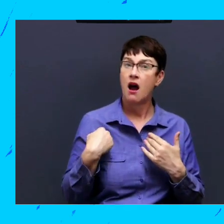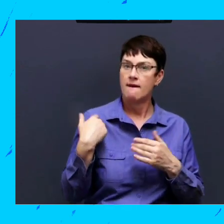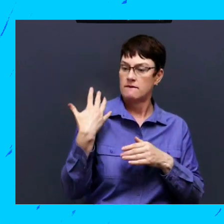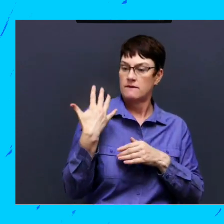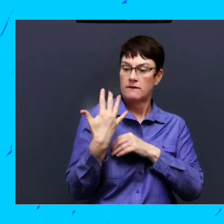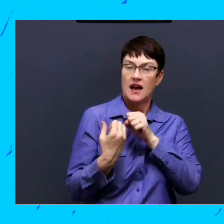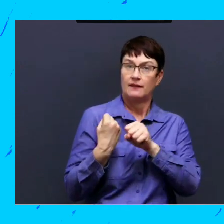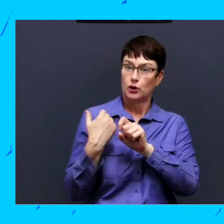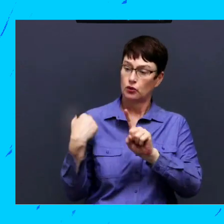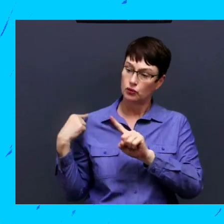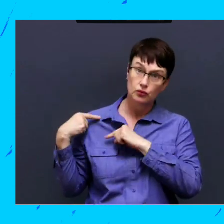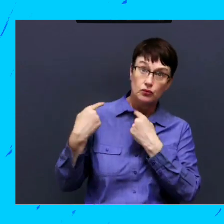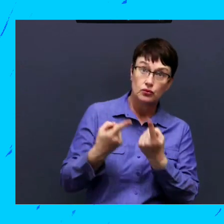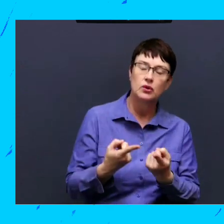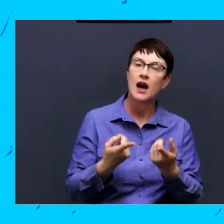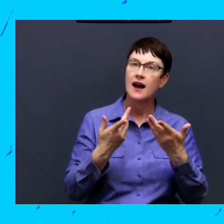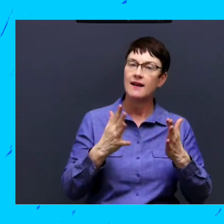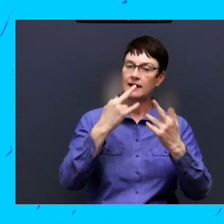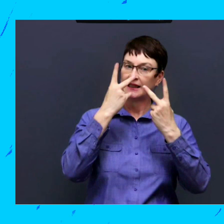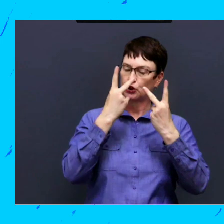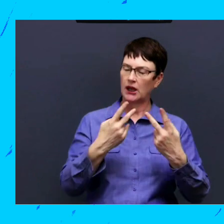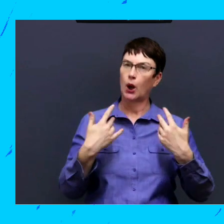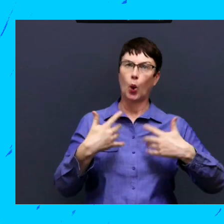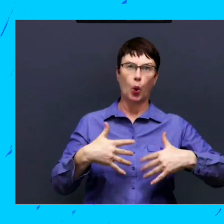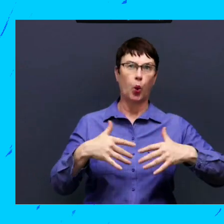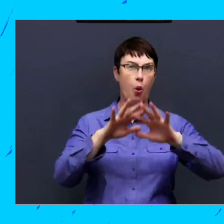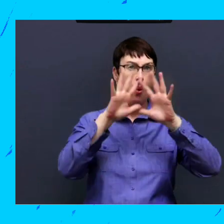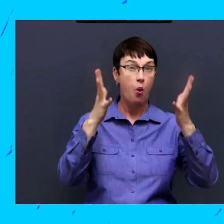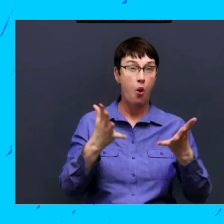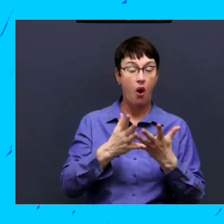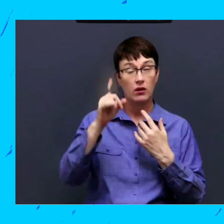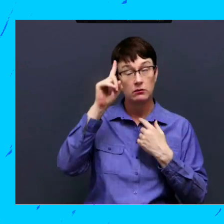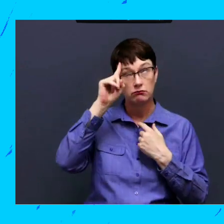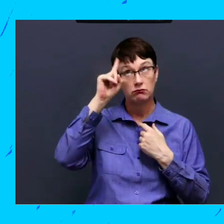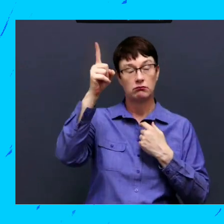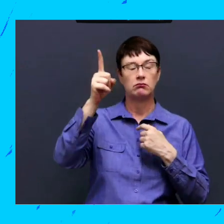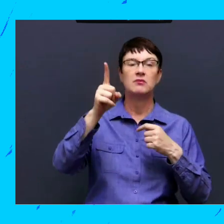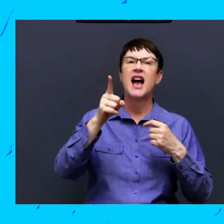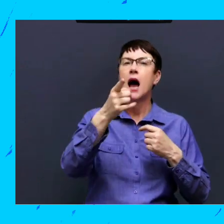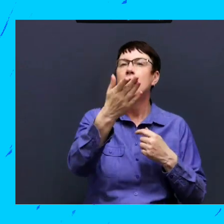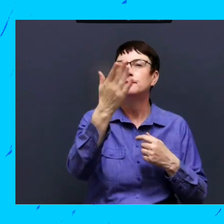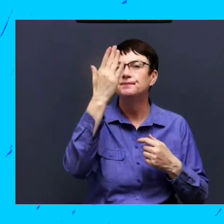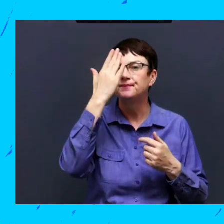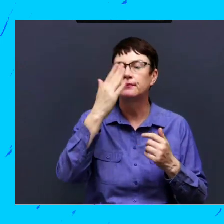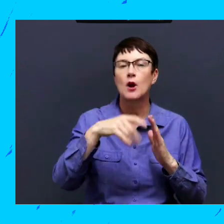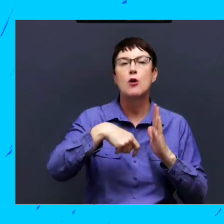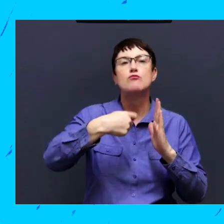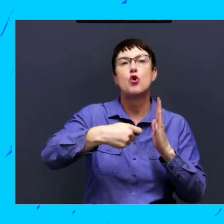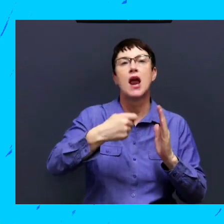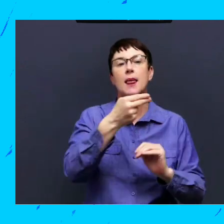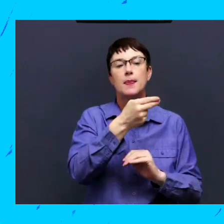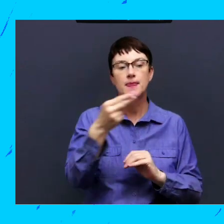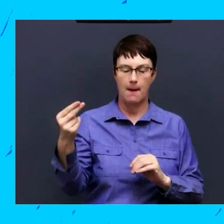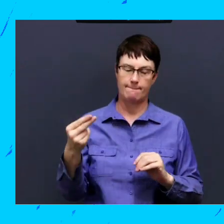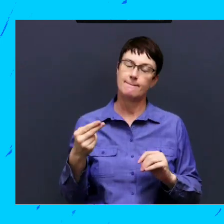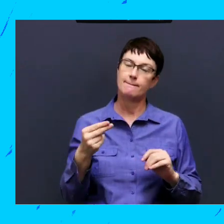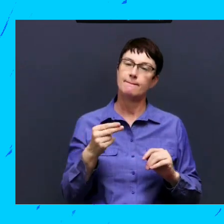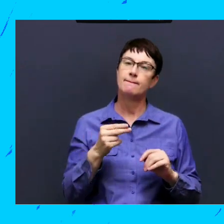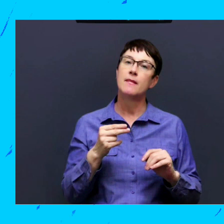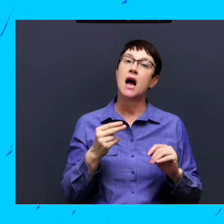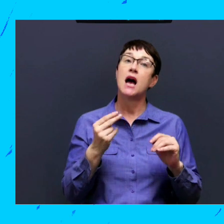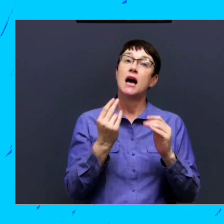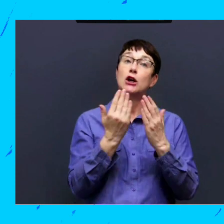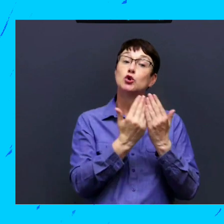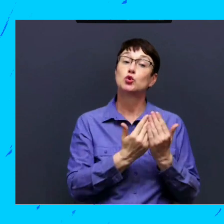avances que hemos visto, hemos lanzado a lo largo de los 5 años varios programas y hay nuevas evidencias que